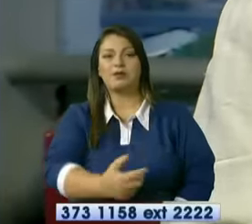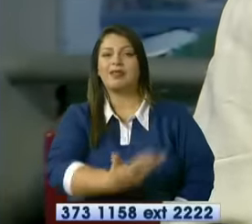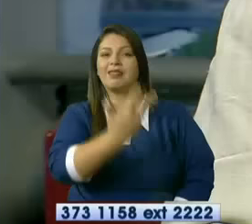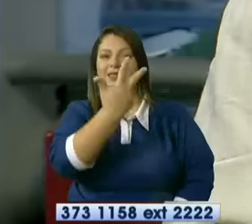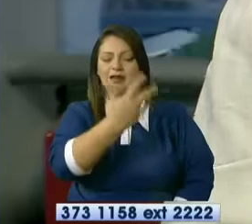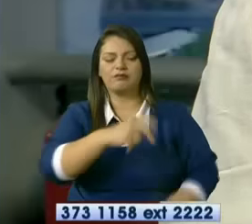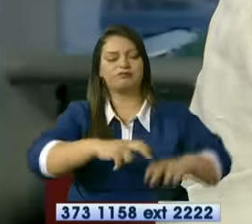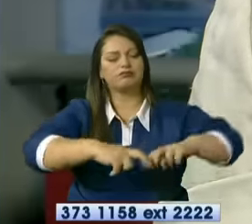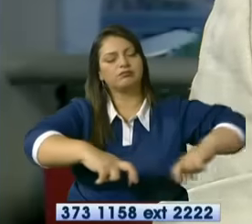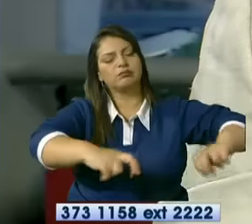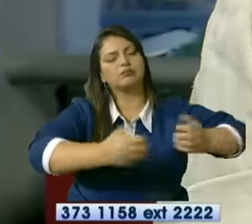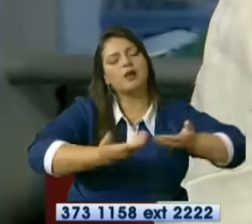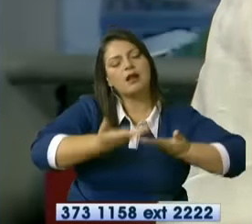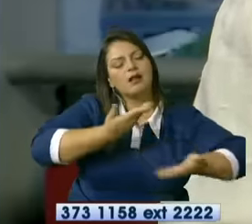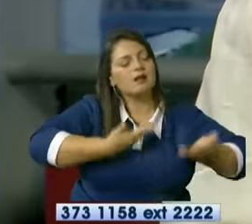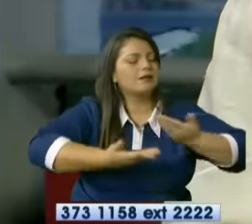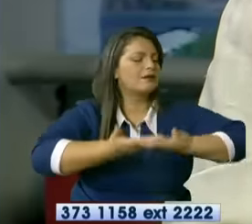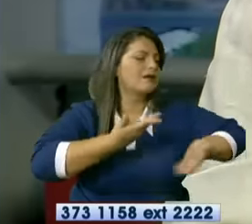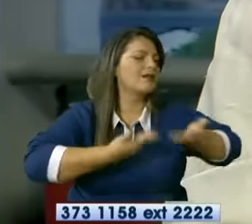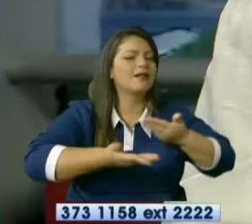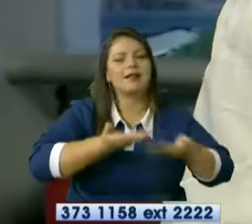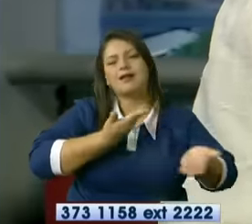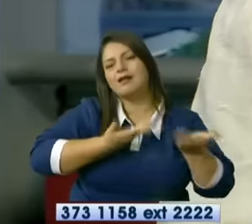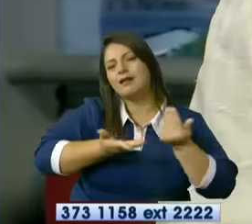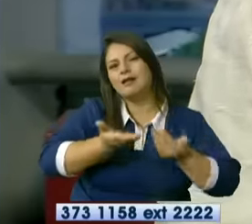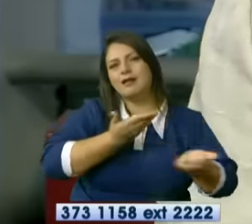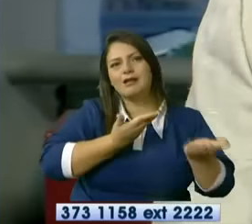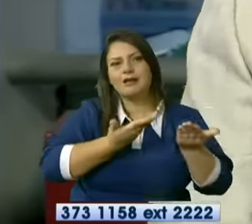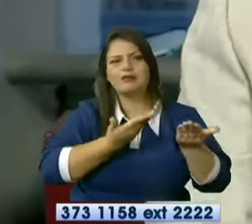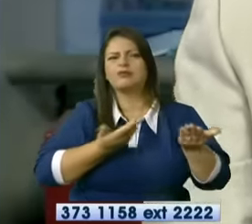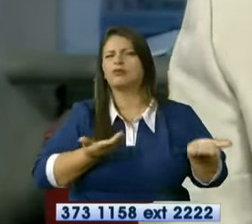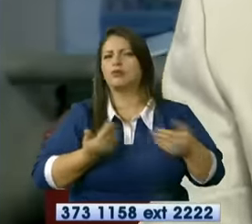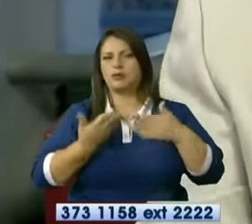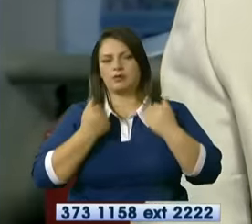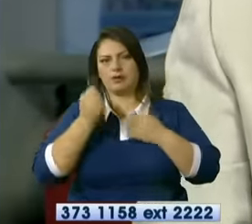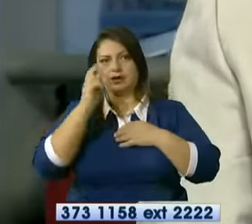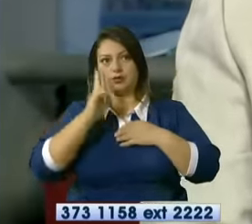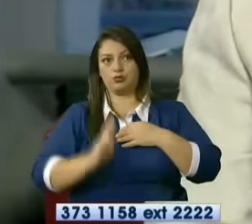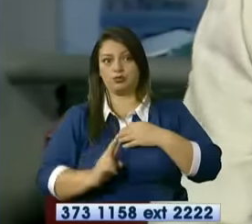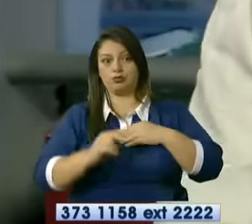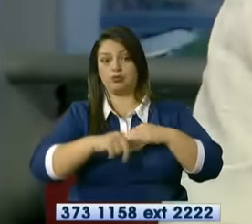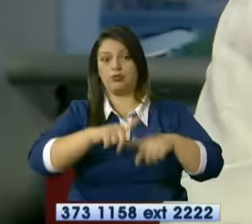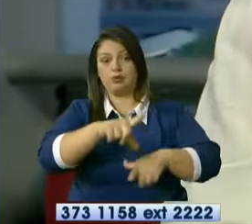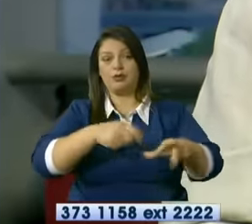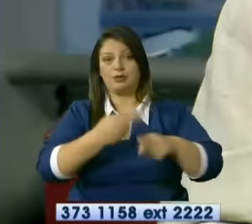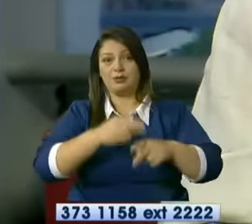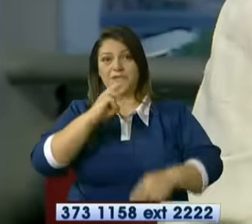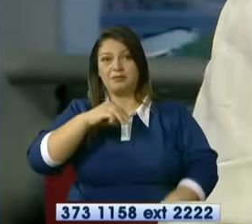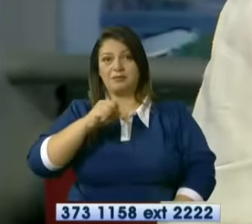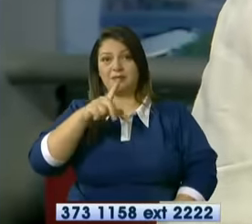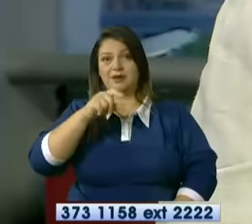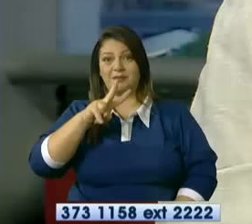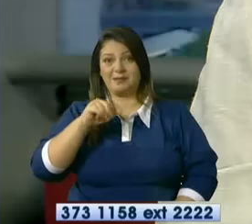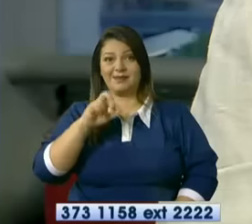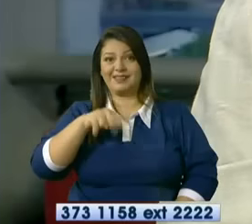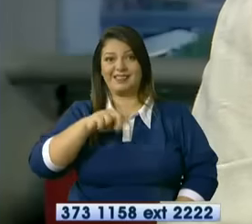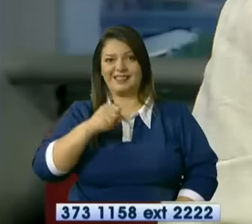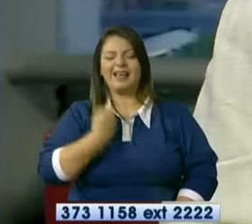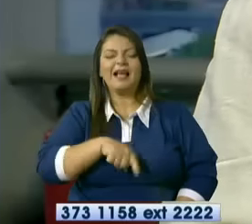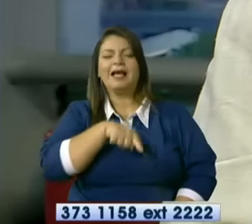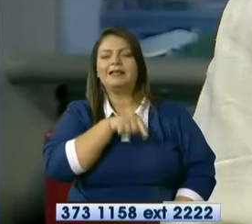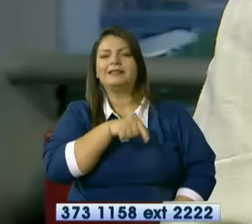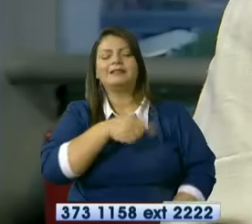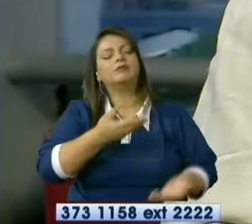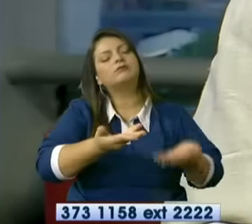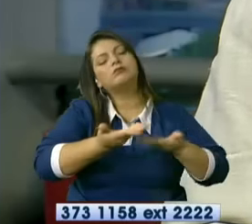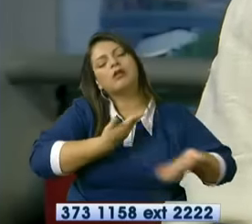que estaban conversando en el sector de las Malvinas, esto también al sur de Guayaquil. La policía ejecuta operativos para reducir